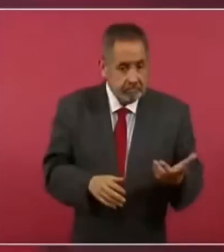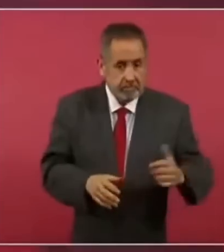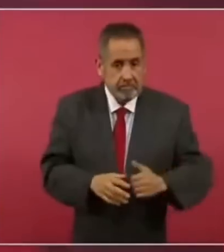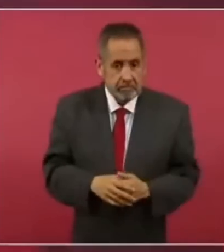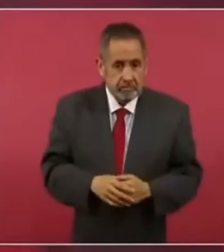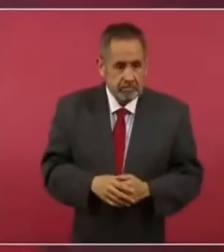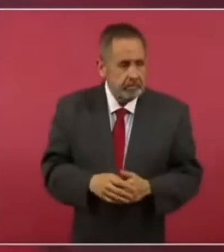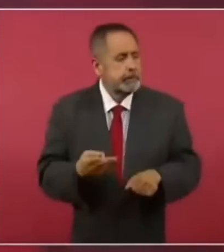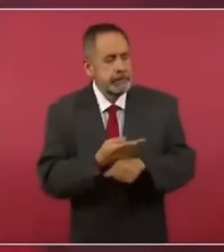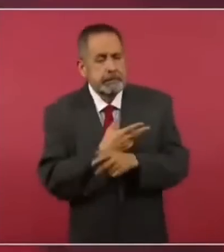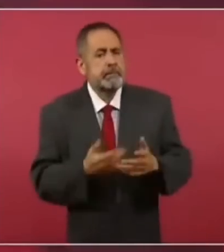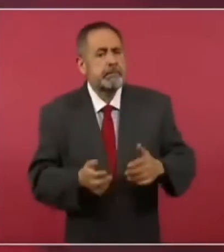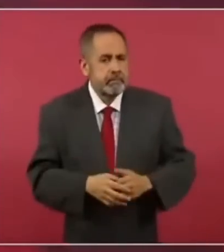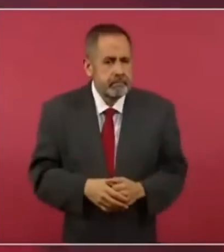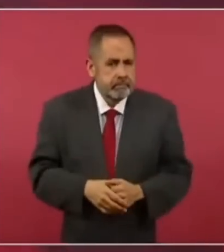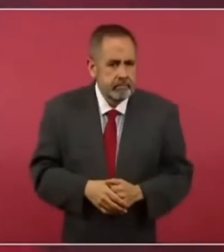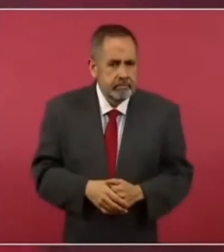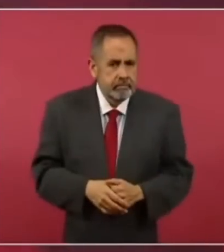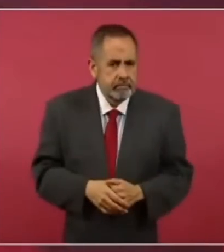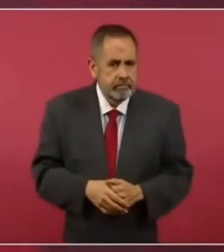¿Qué les pasaría?